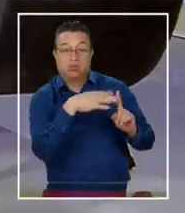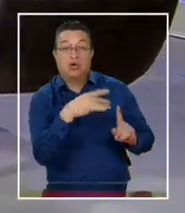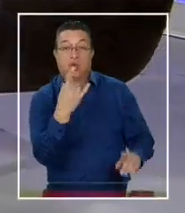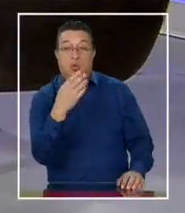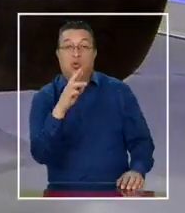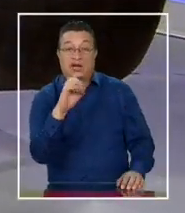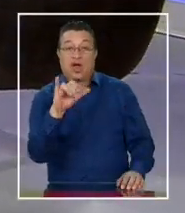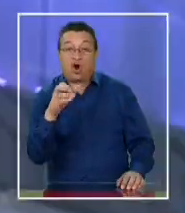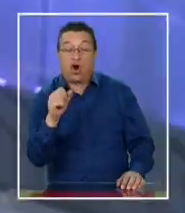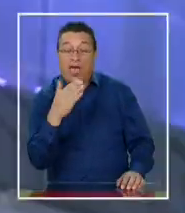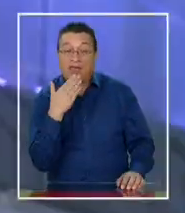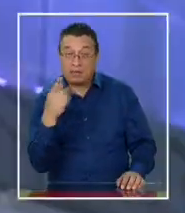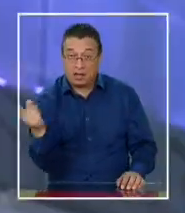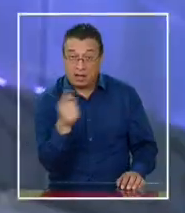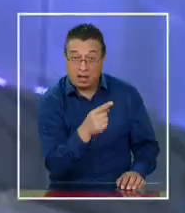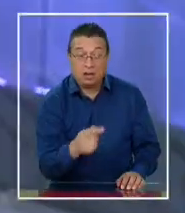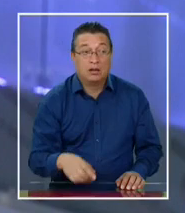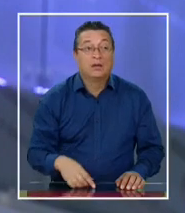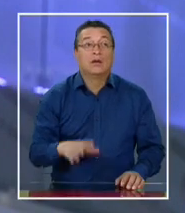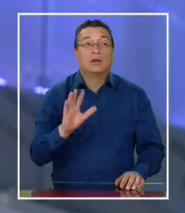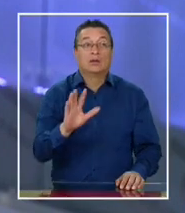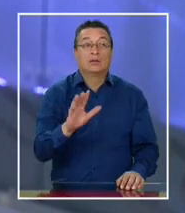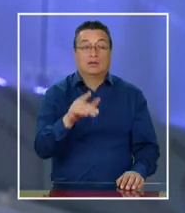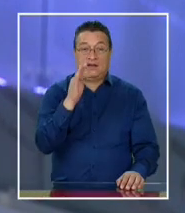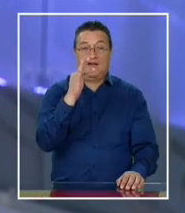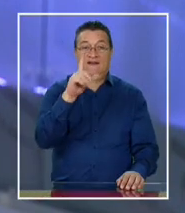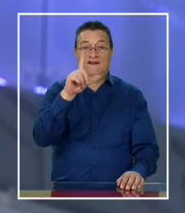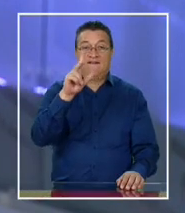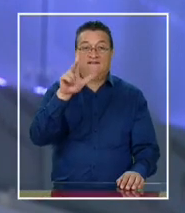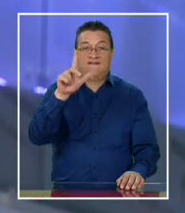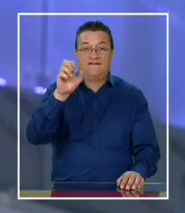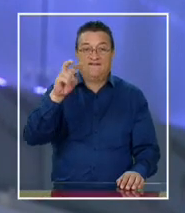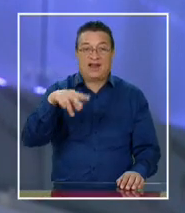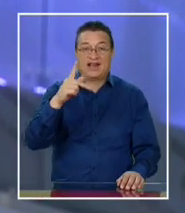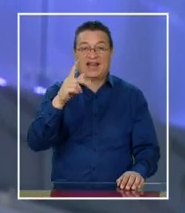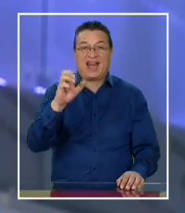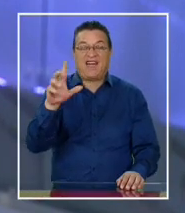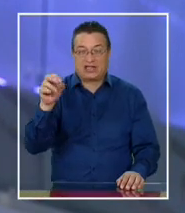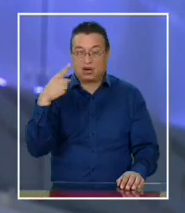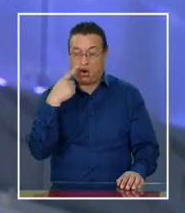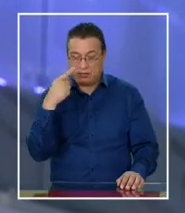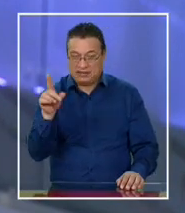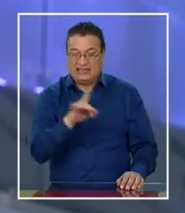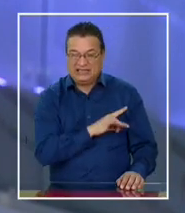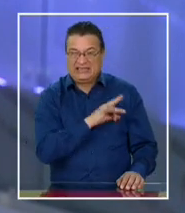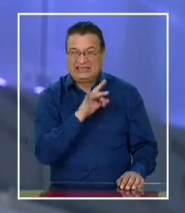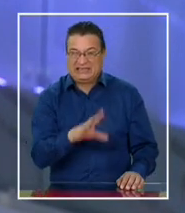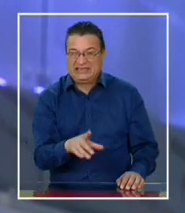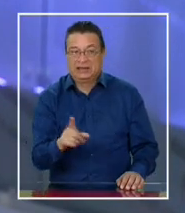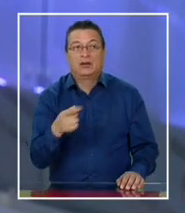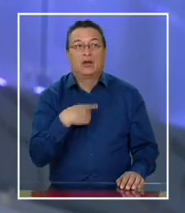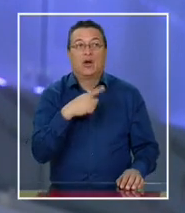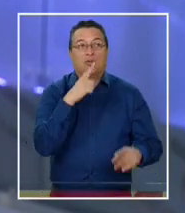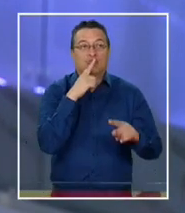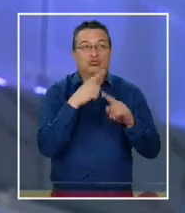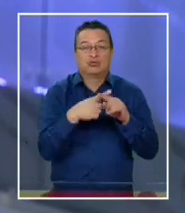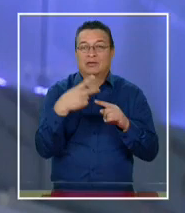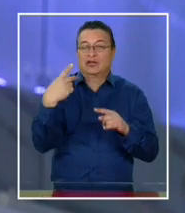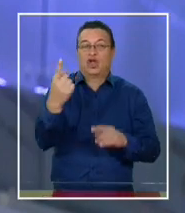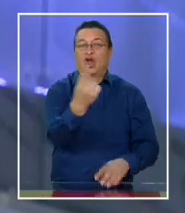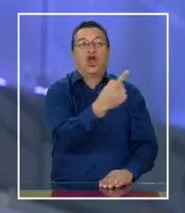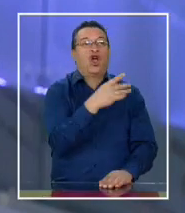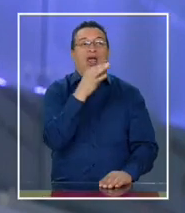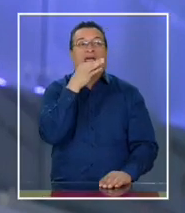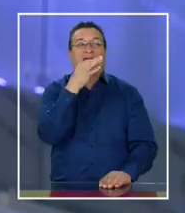de la cancillería quiero decir Alberto panclaven es un nombre de chile no es un hombre de nadie nadie